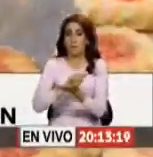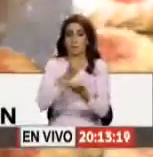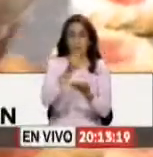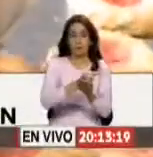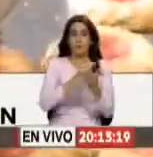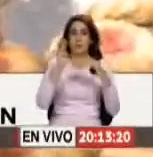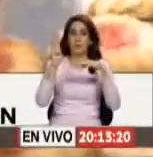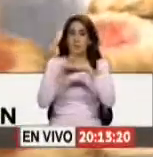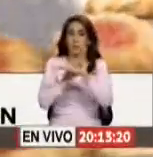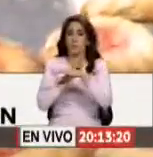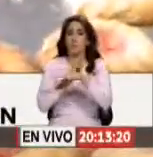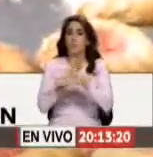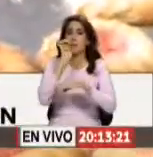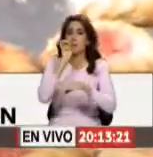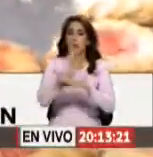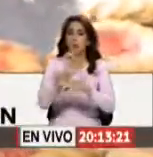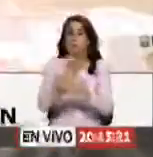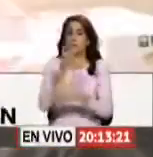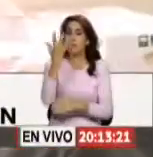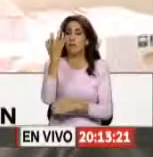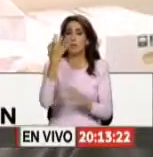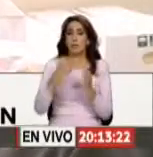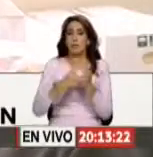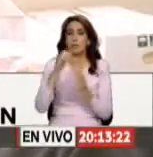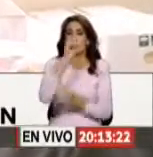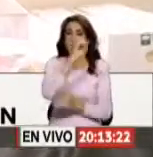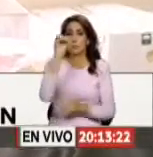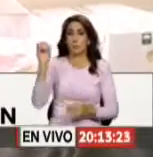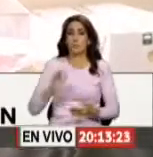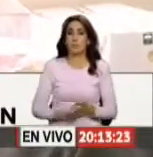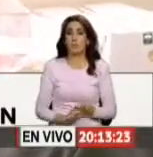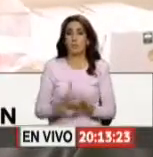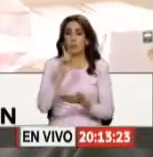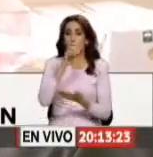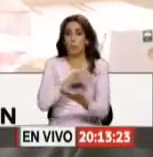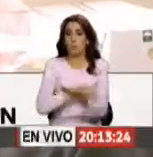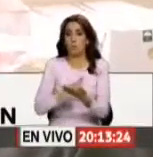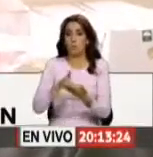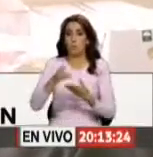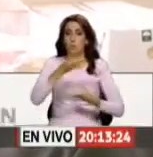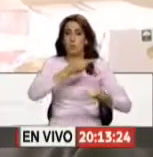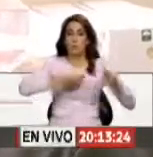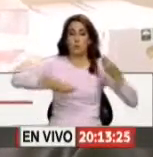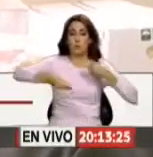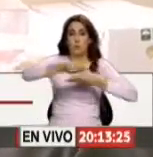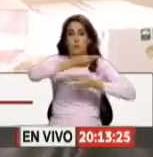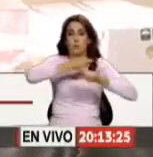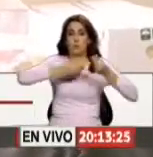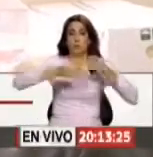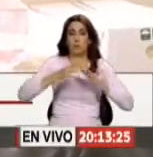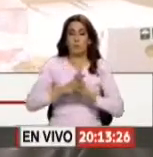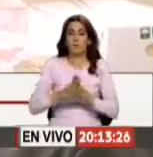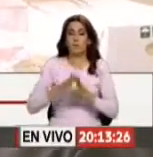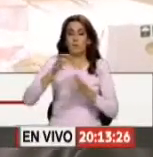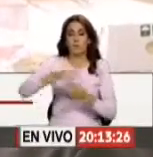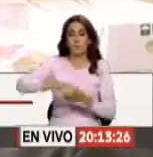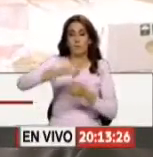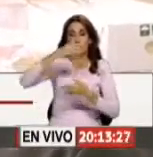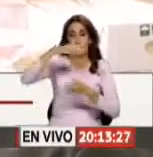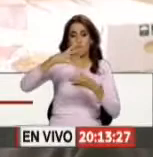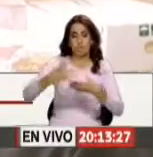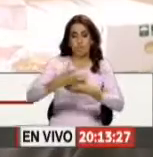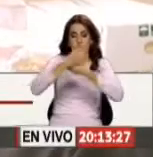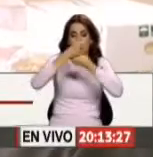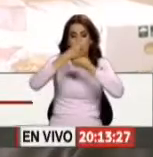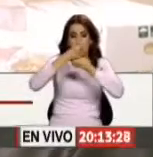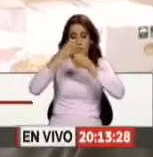Ecuador por $15,000. El crédito nos dieron en una semana. Es para invertir en lo que son fundas metalizadas, stickers para